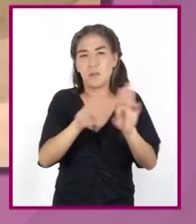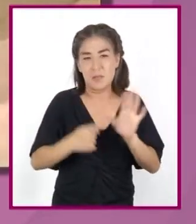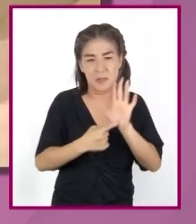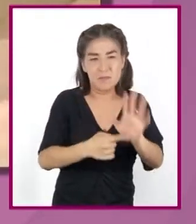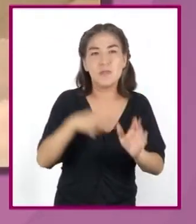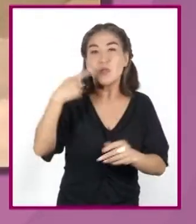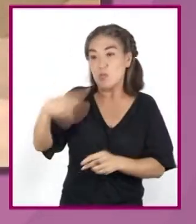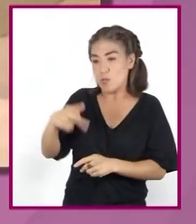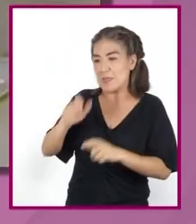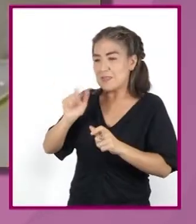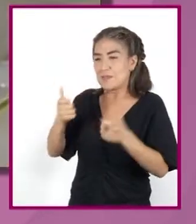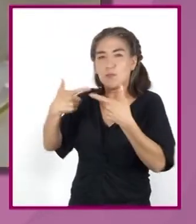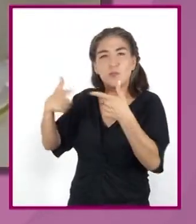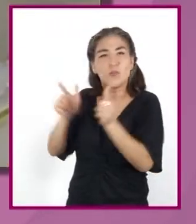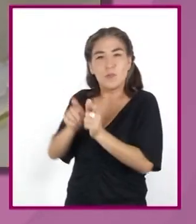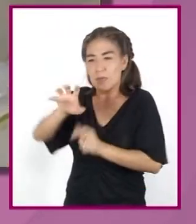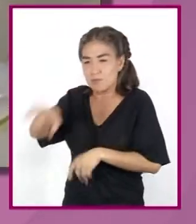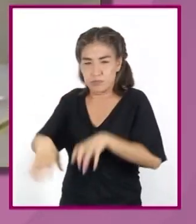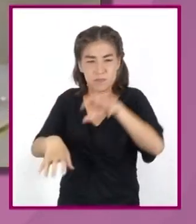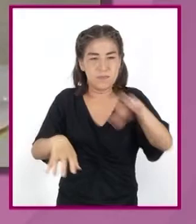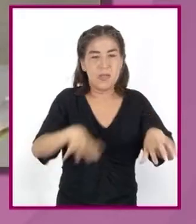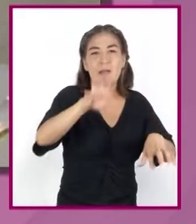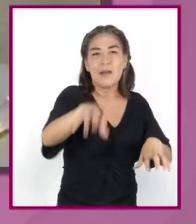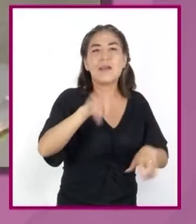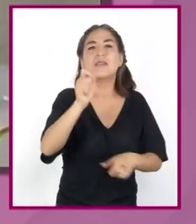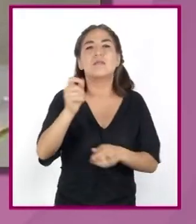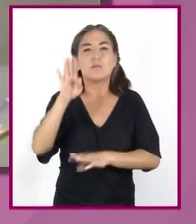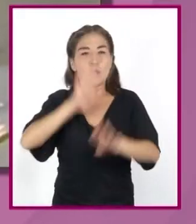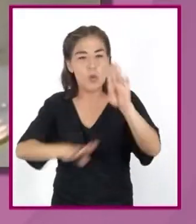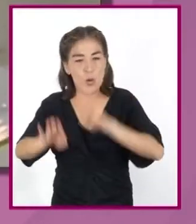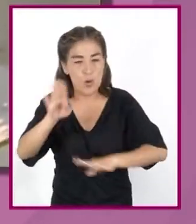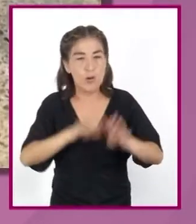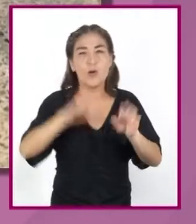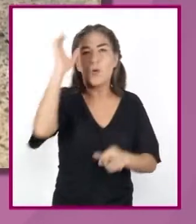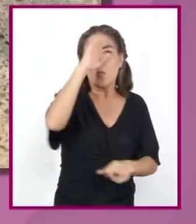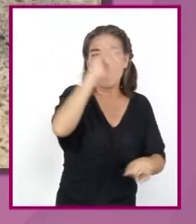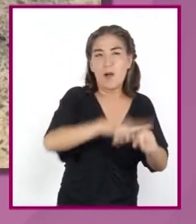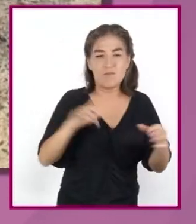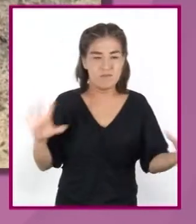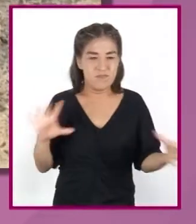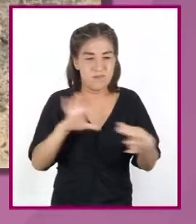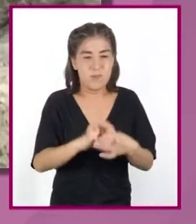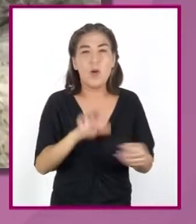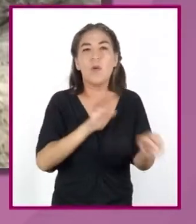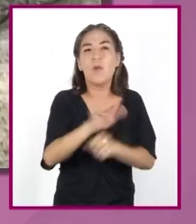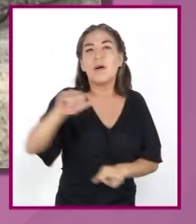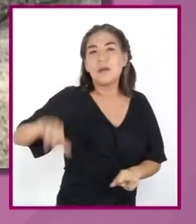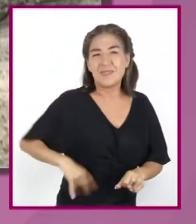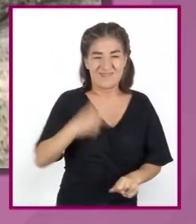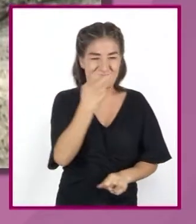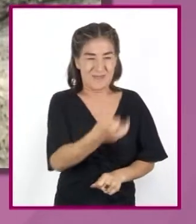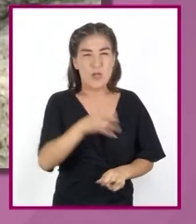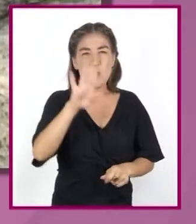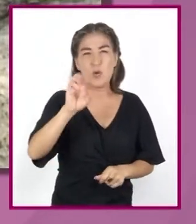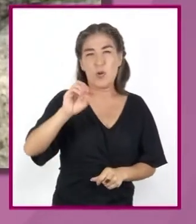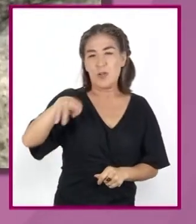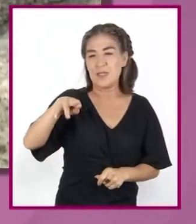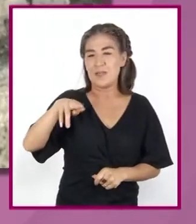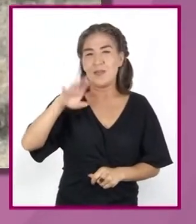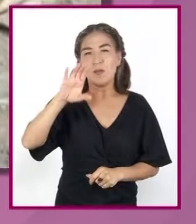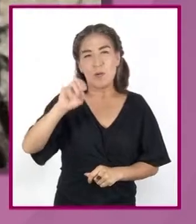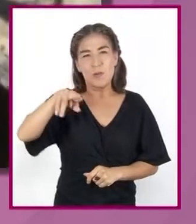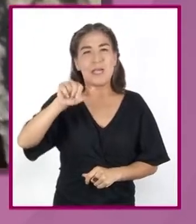viven ahí y que son esta combinación entre lo biológico y lo cultural. Una de las cosas importantes de la Conavio es toda la parte de convenio